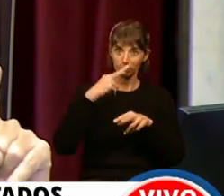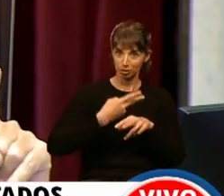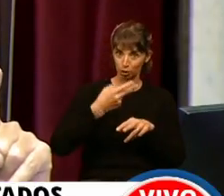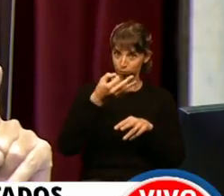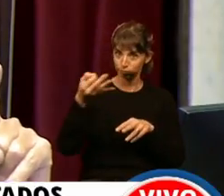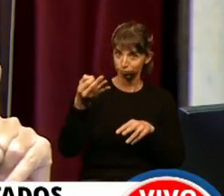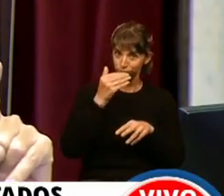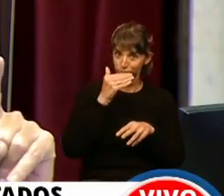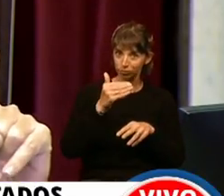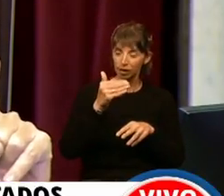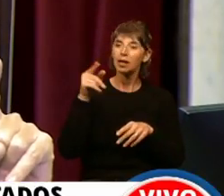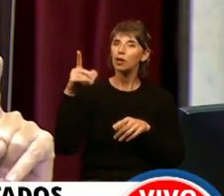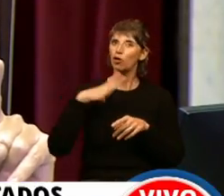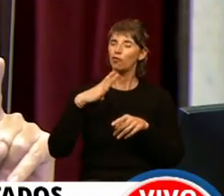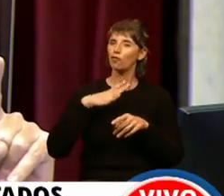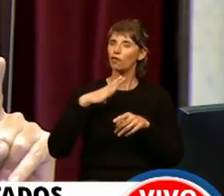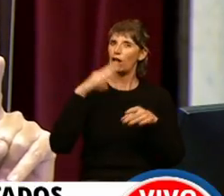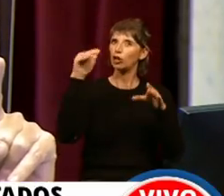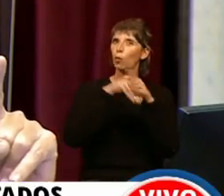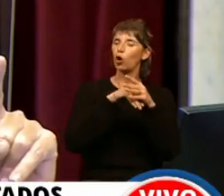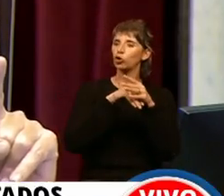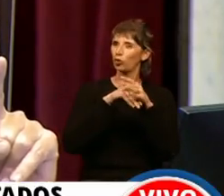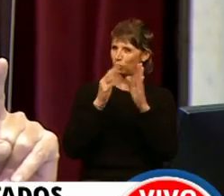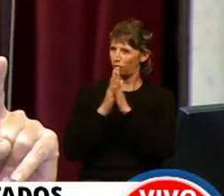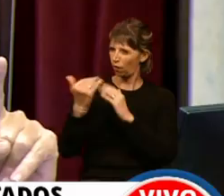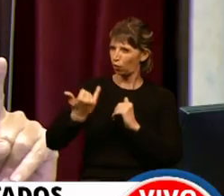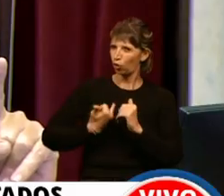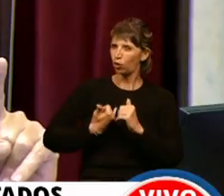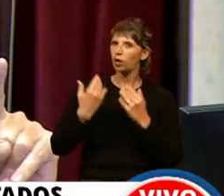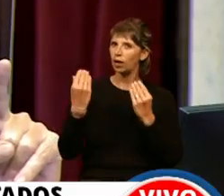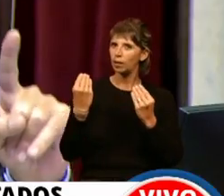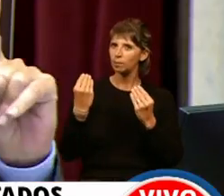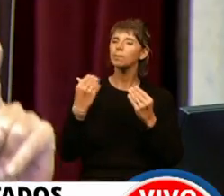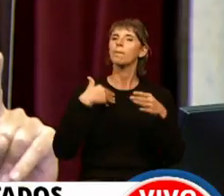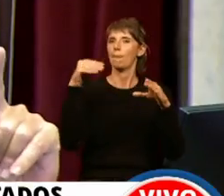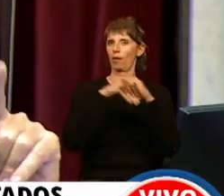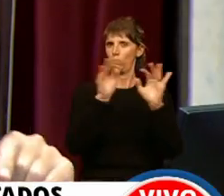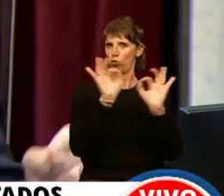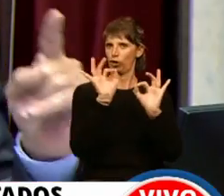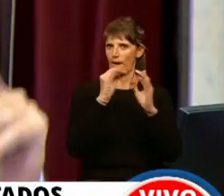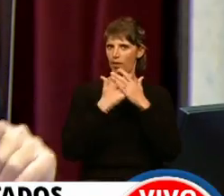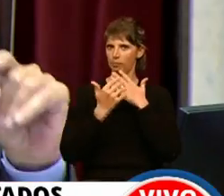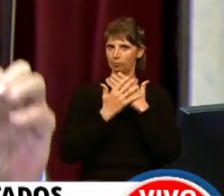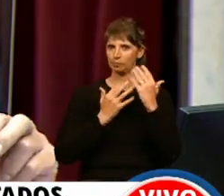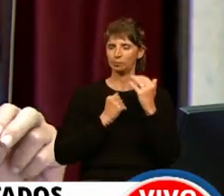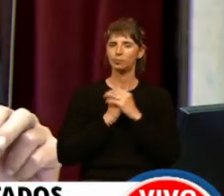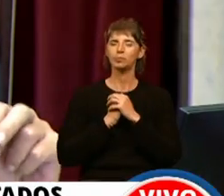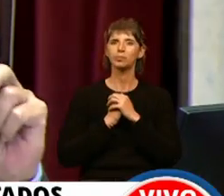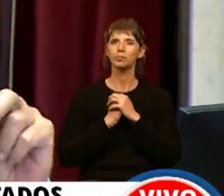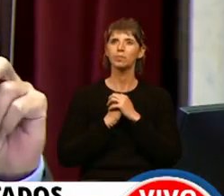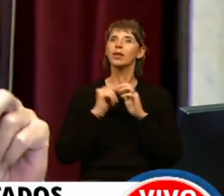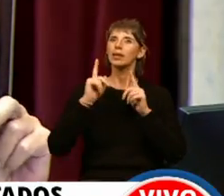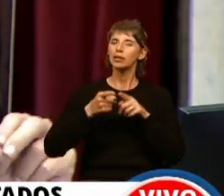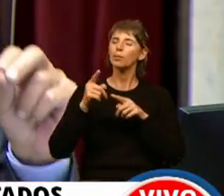voto si me puede indicar el sentido del voto abstención abstención y tengo un